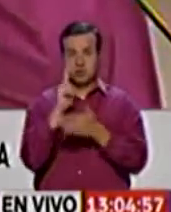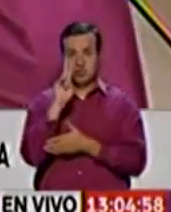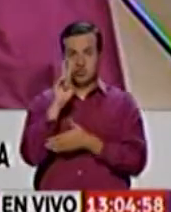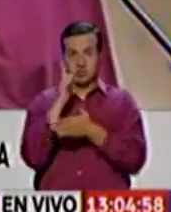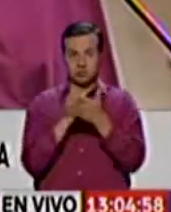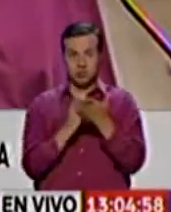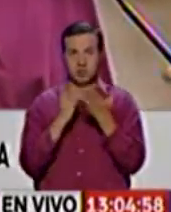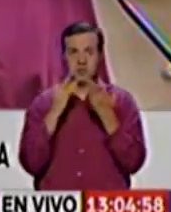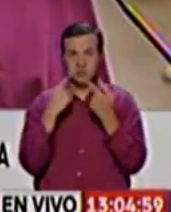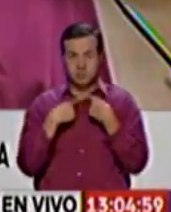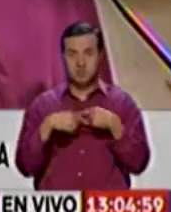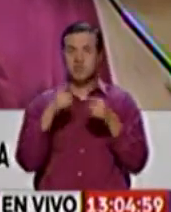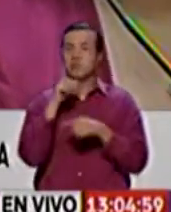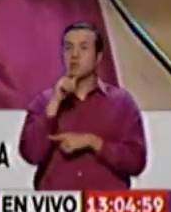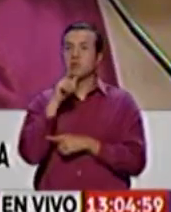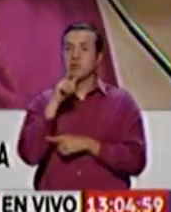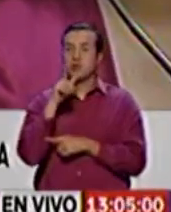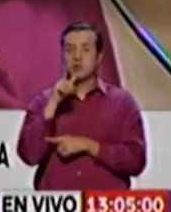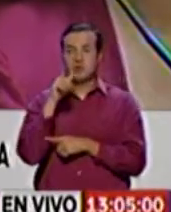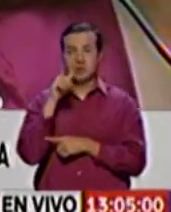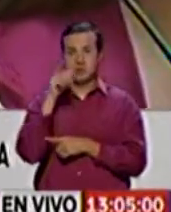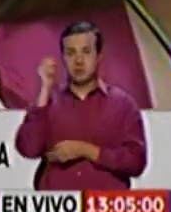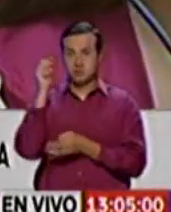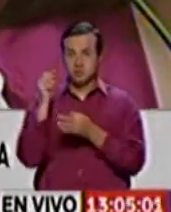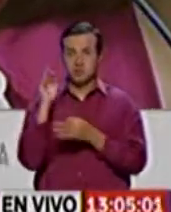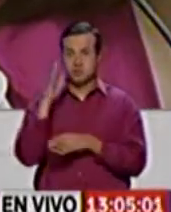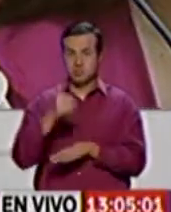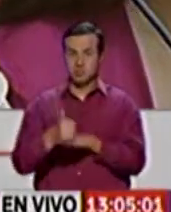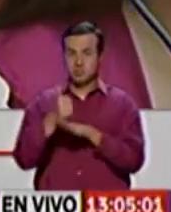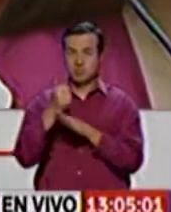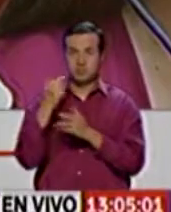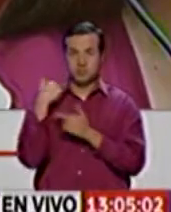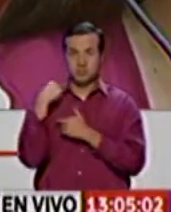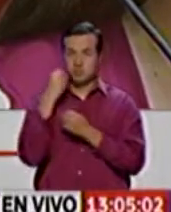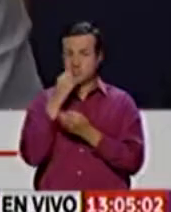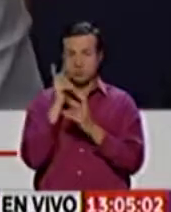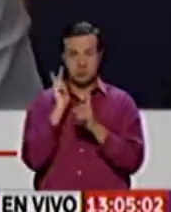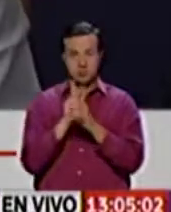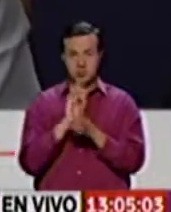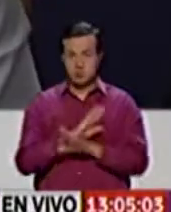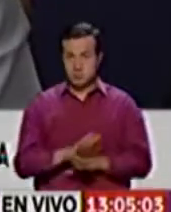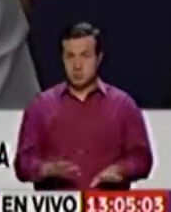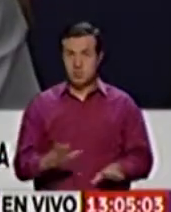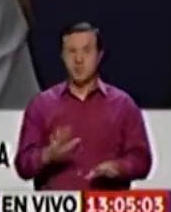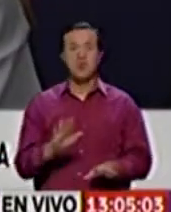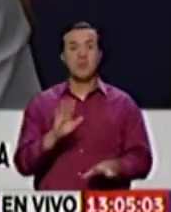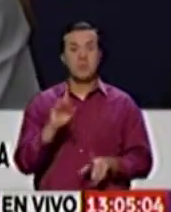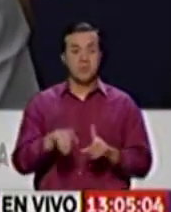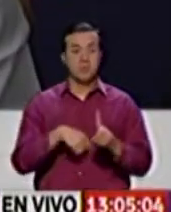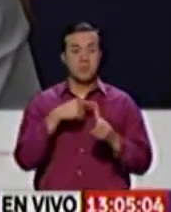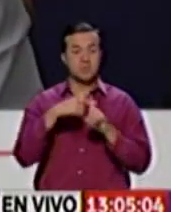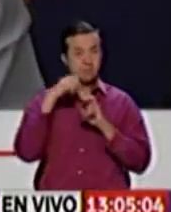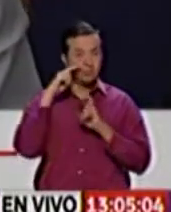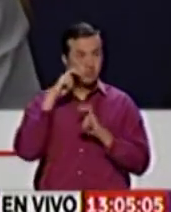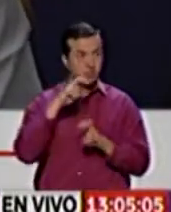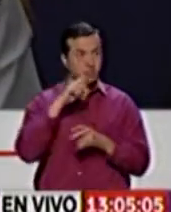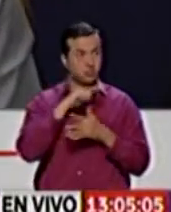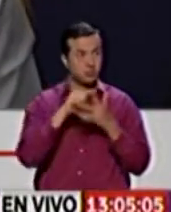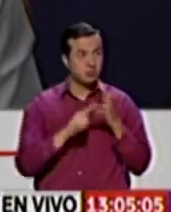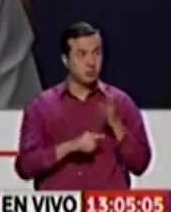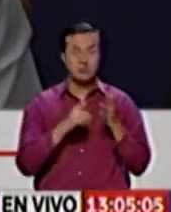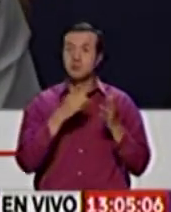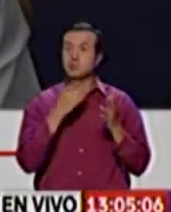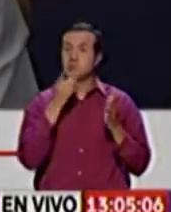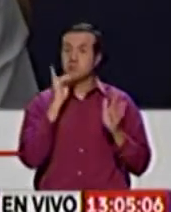Eso tiene que pronunciarse frente a las instancias y autoridades correspondientes. Y si recaba los elementos suficientes,